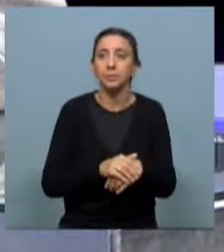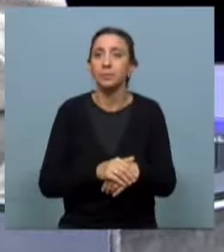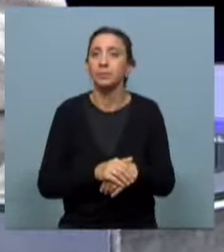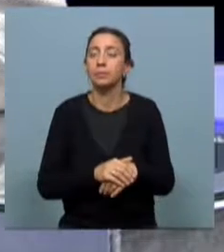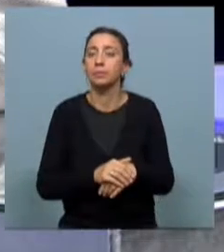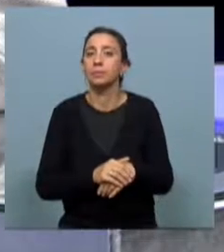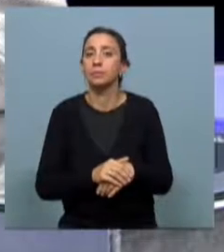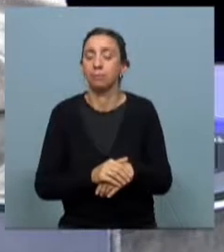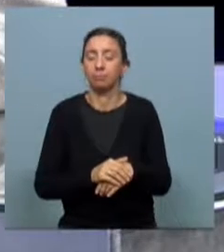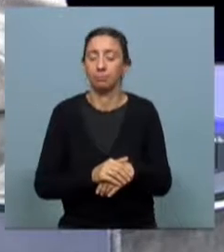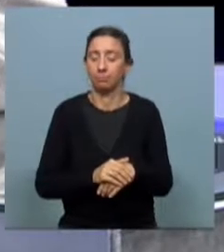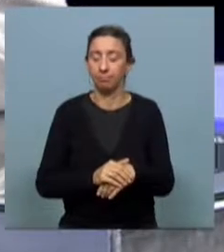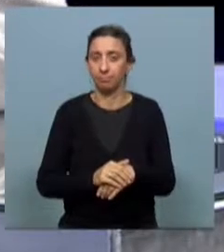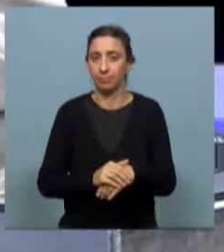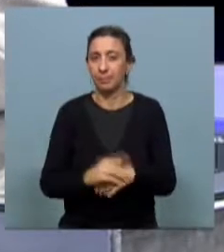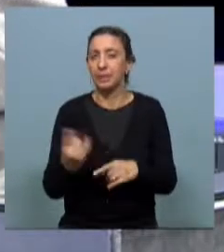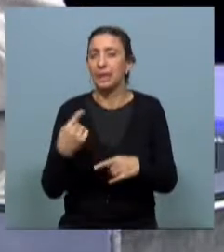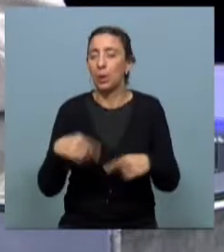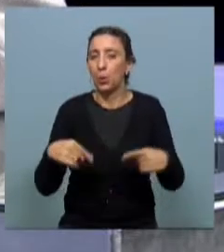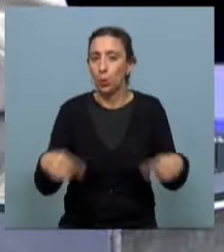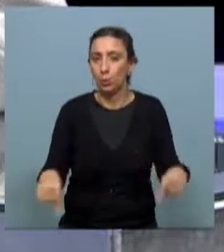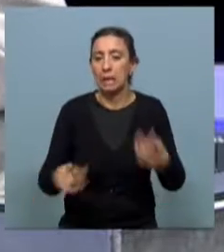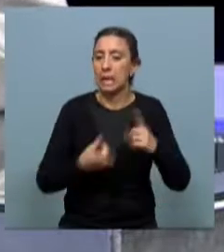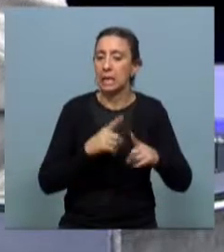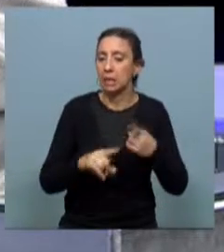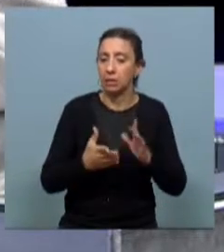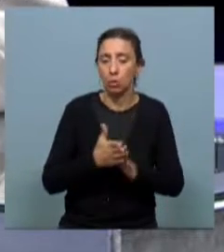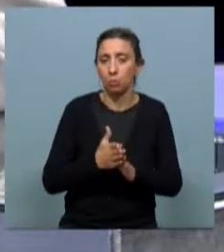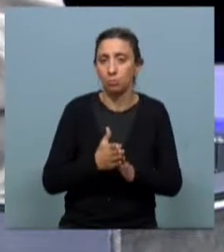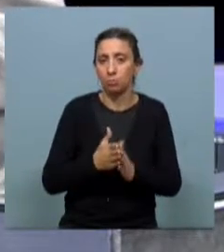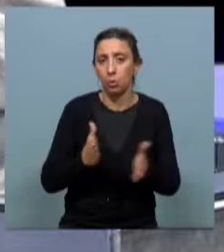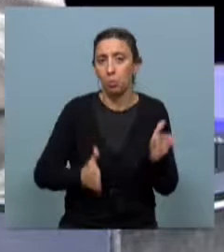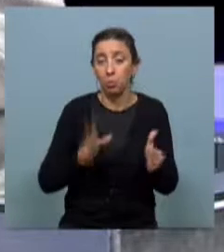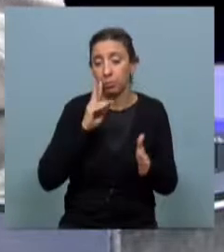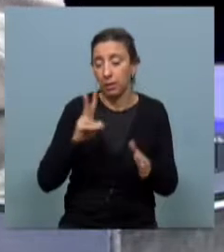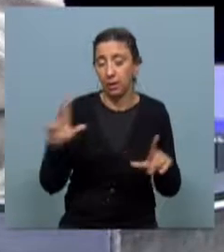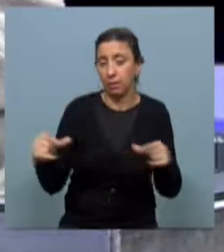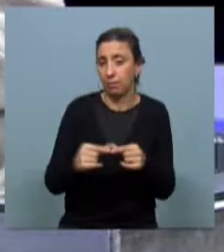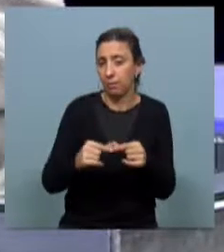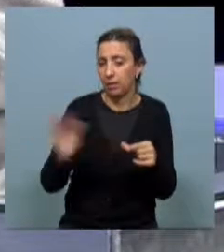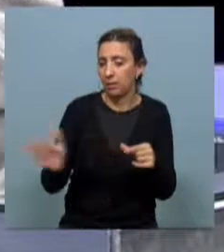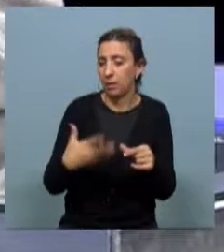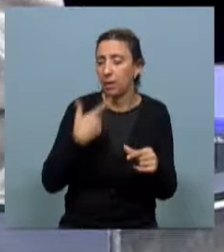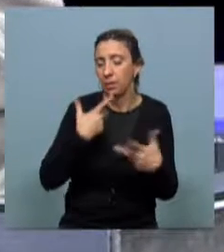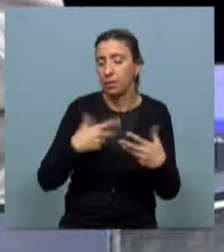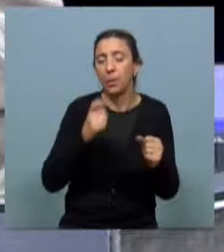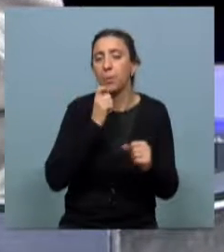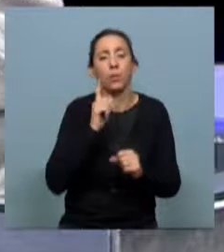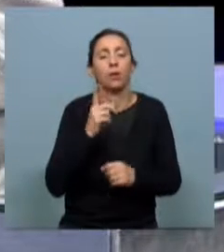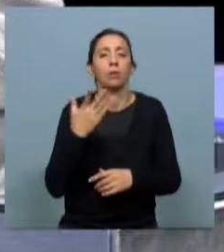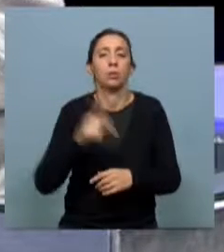y ahí van haciendo sus primeras cosas que no tienen que ver tanto con el robot que vemos en los videos de rescate. Por ejemplo, están